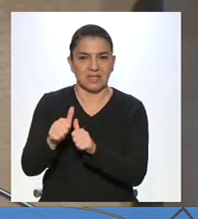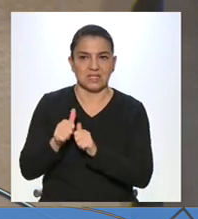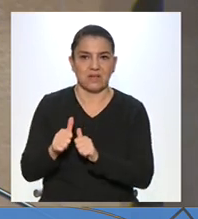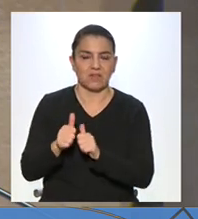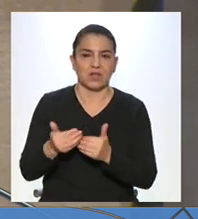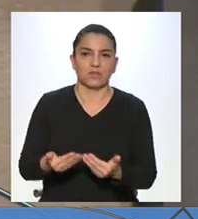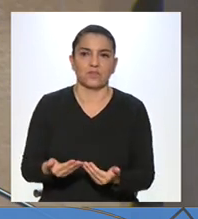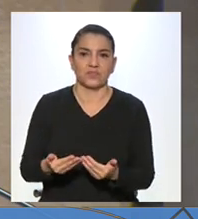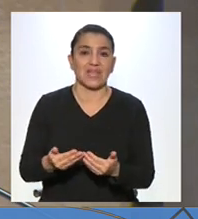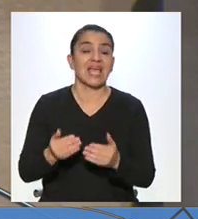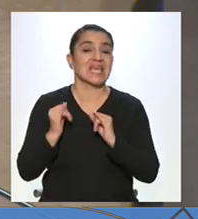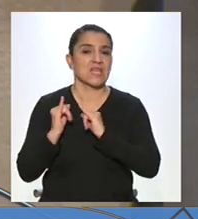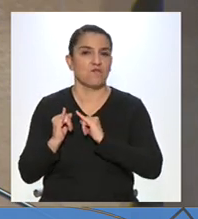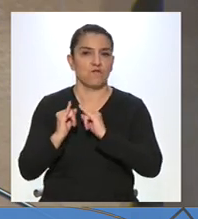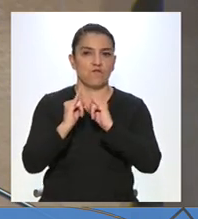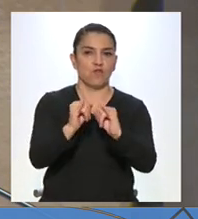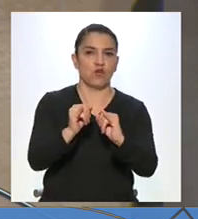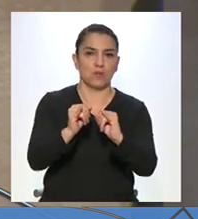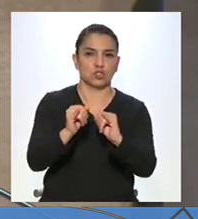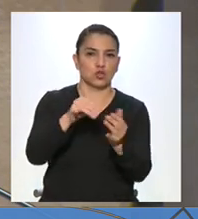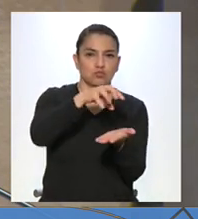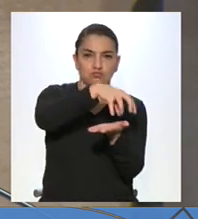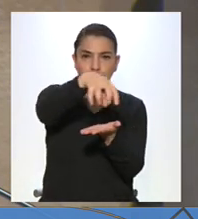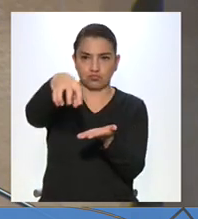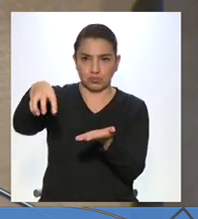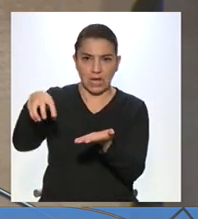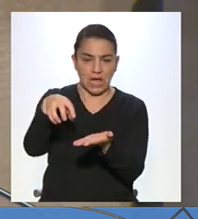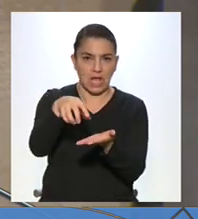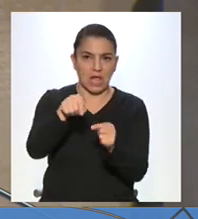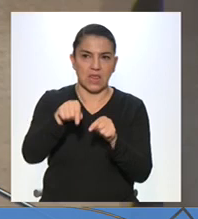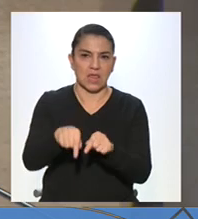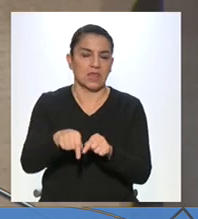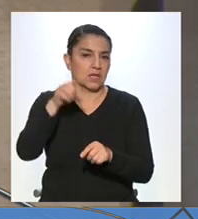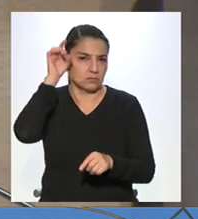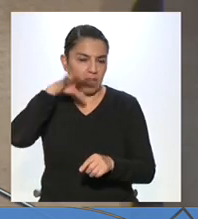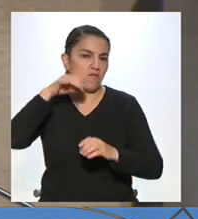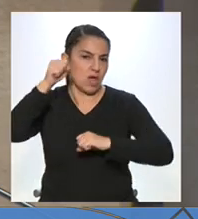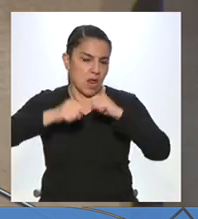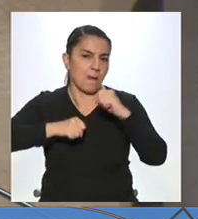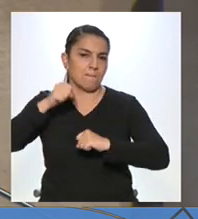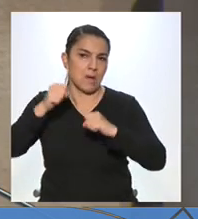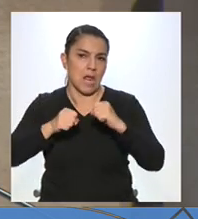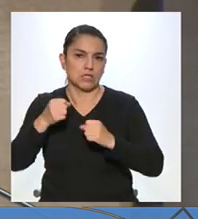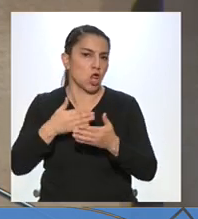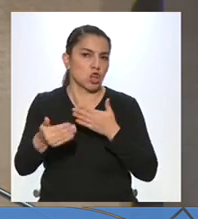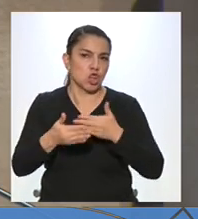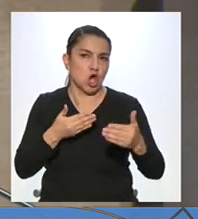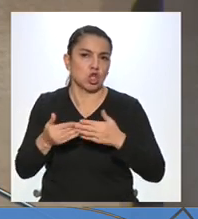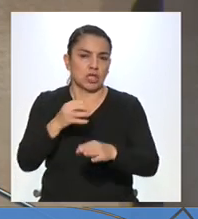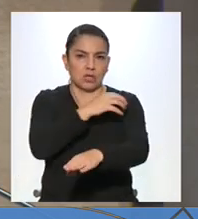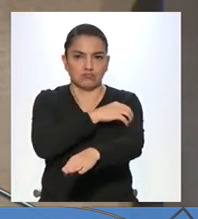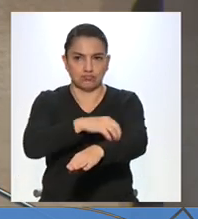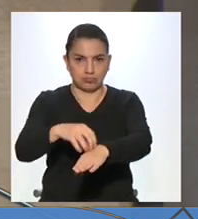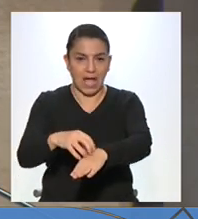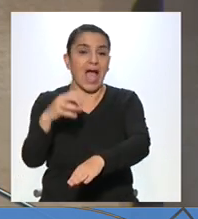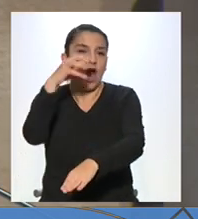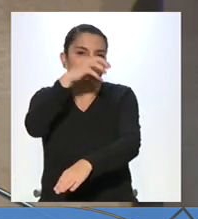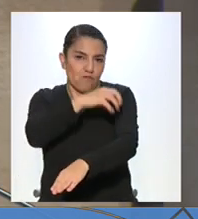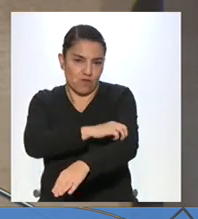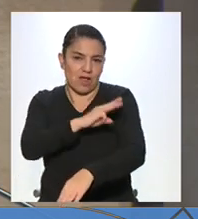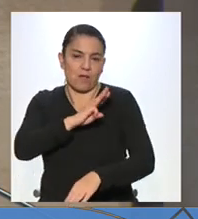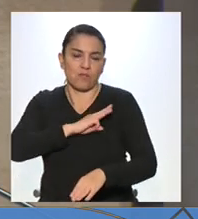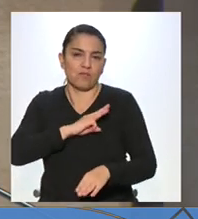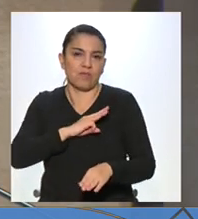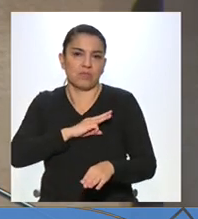distribuir la información, dada la tendencia a concentrar el domicilio tributario de las empresas en la región metropolitana, independientemente de dónde se genere